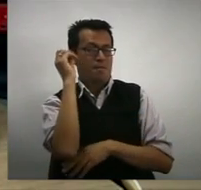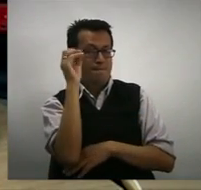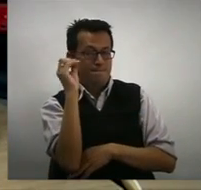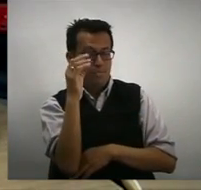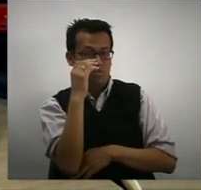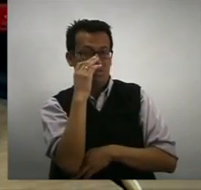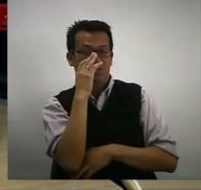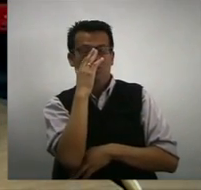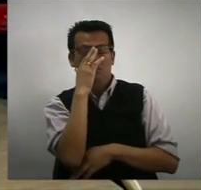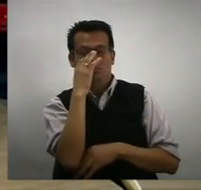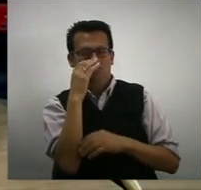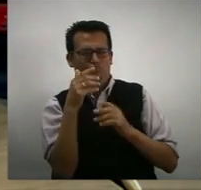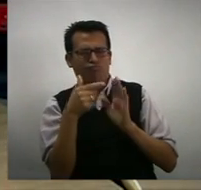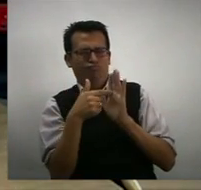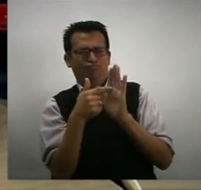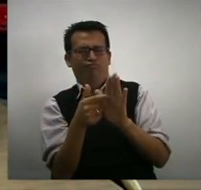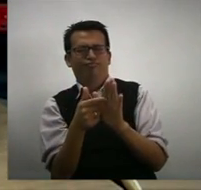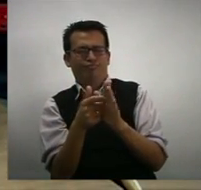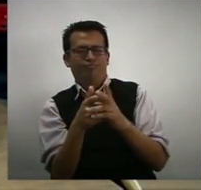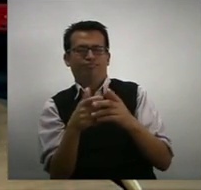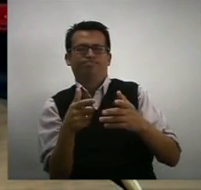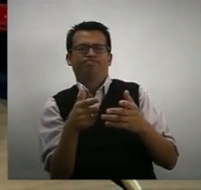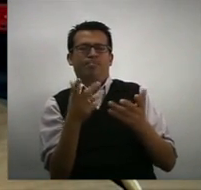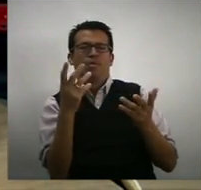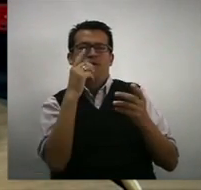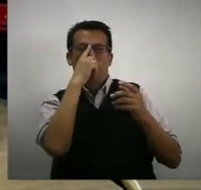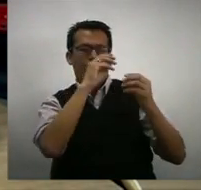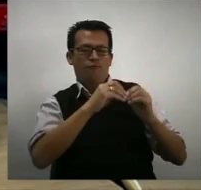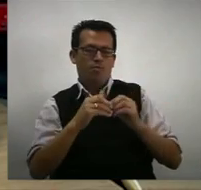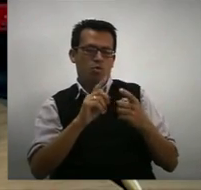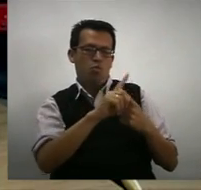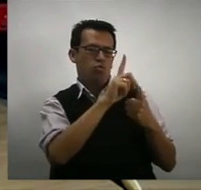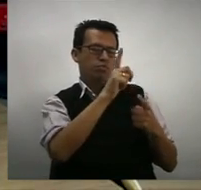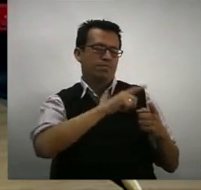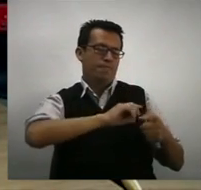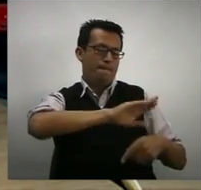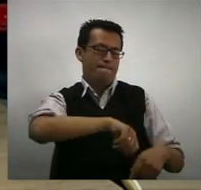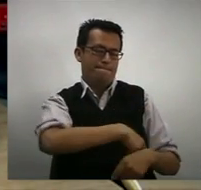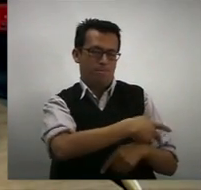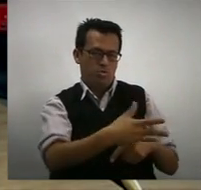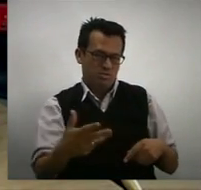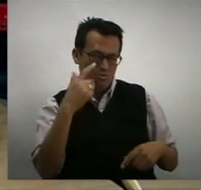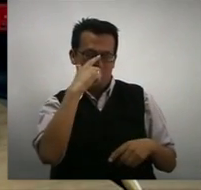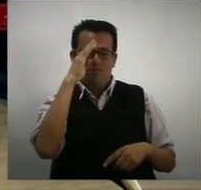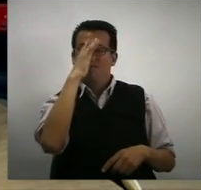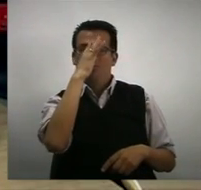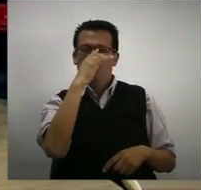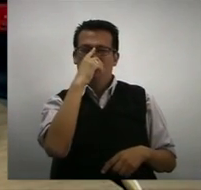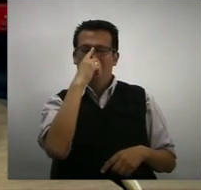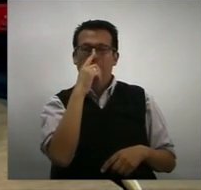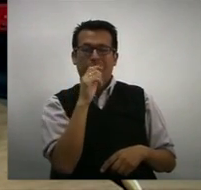formas en la cual se exhibe. Una es una especie de, llamémoslo, poesía filosófica o prosa filosófica en la cual